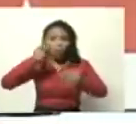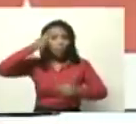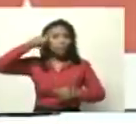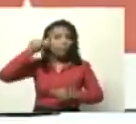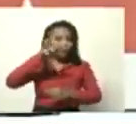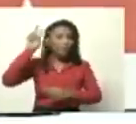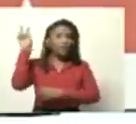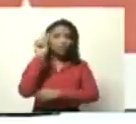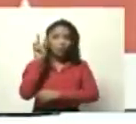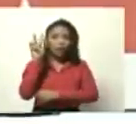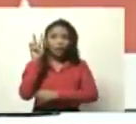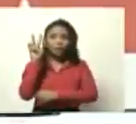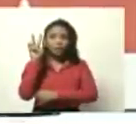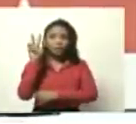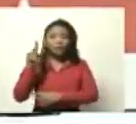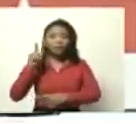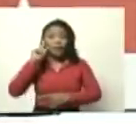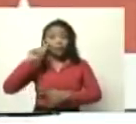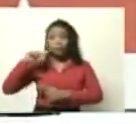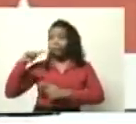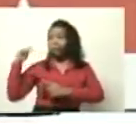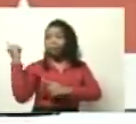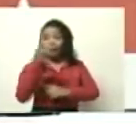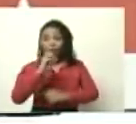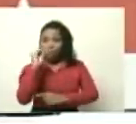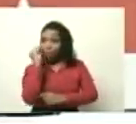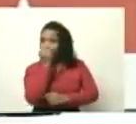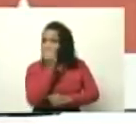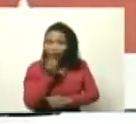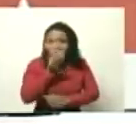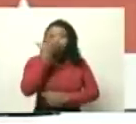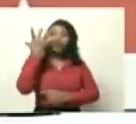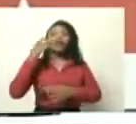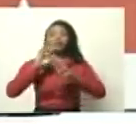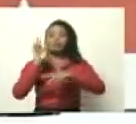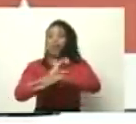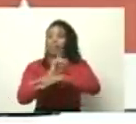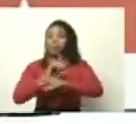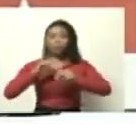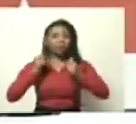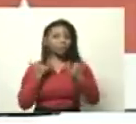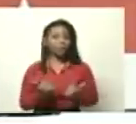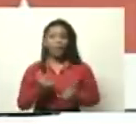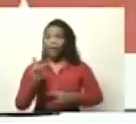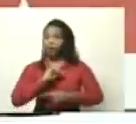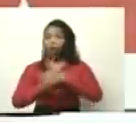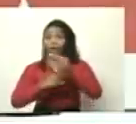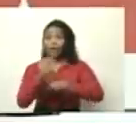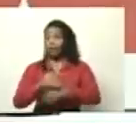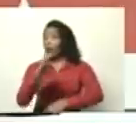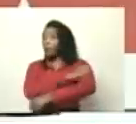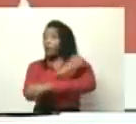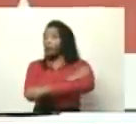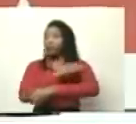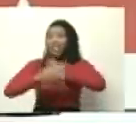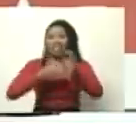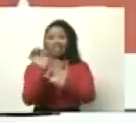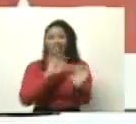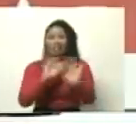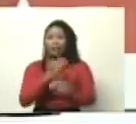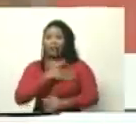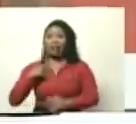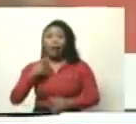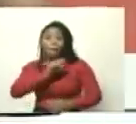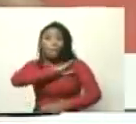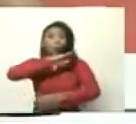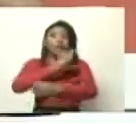de Venezuela, que rodeó el Palacio de Miraflores de manera inmediata y no le dio chance a la derecha de hacer nada. Si querían el poder,